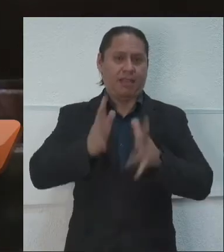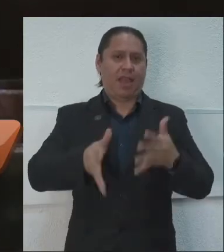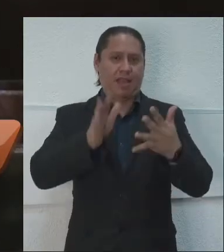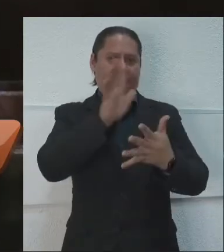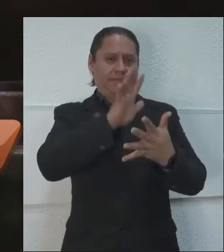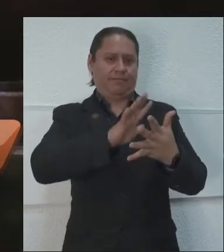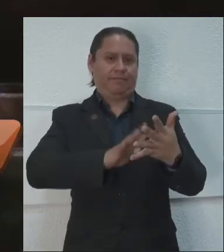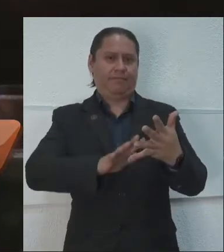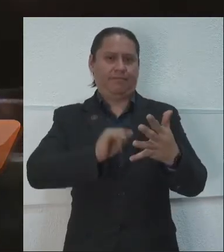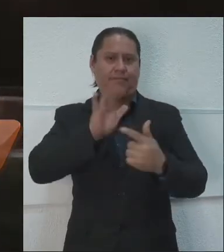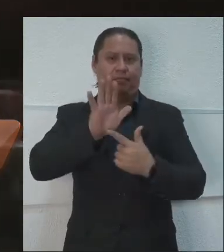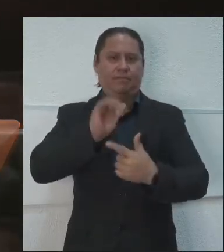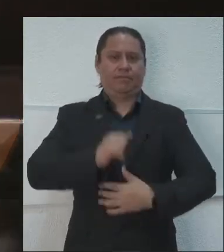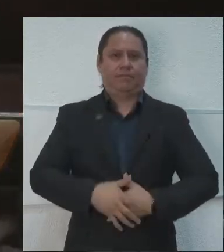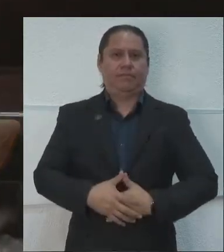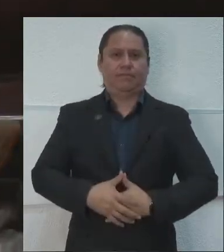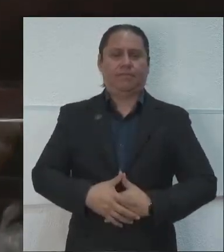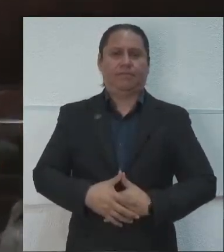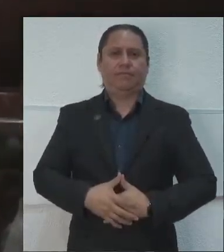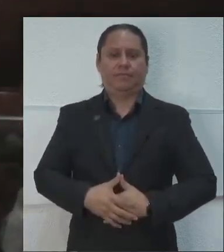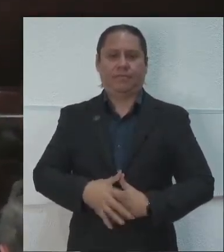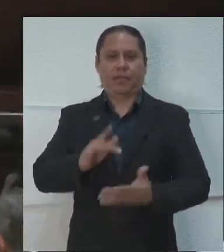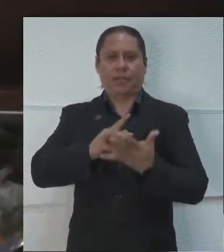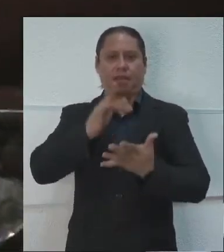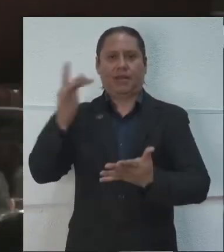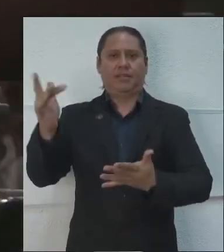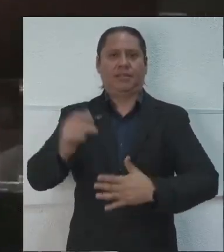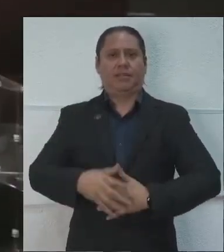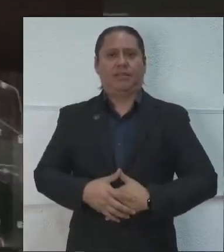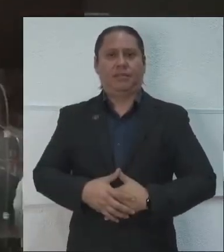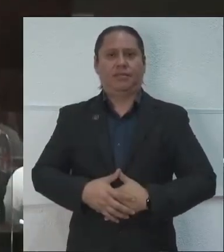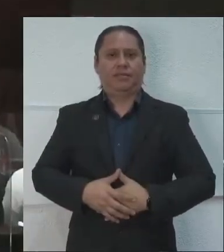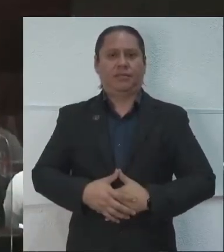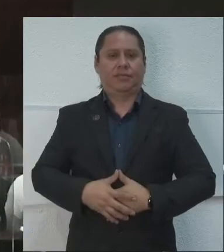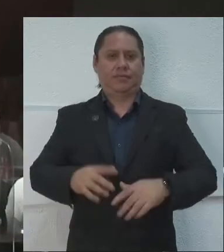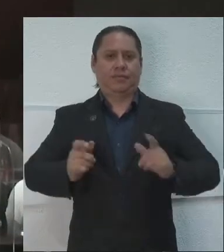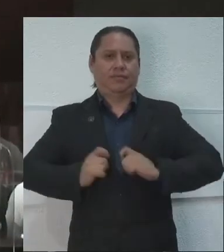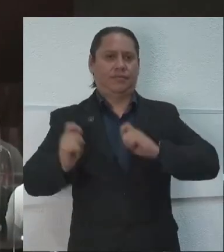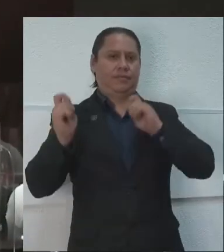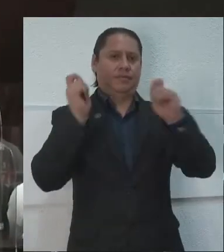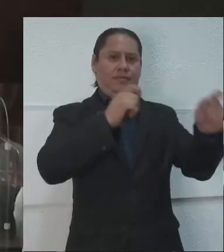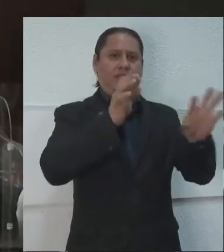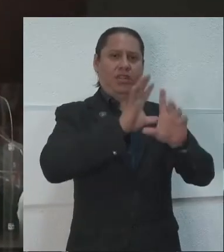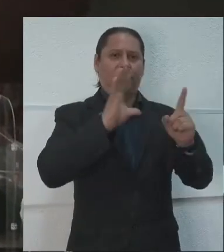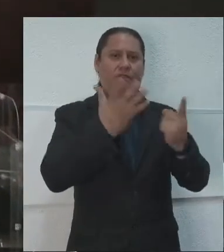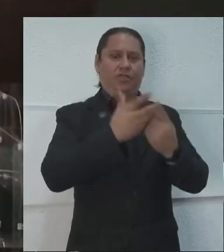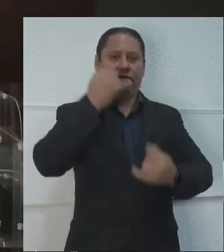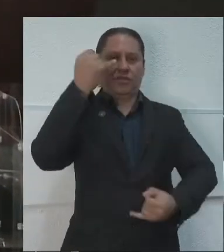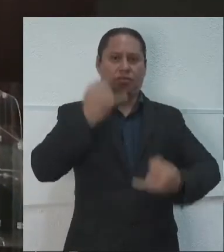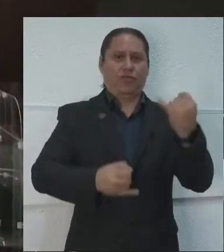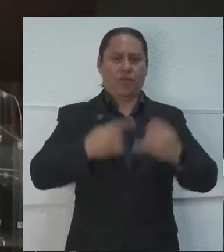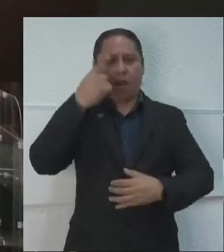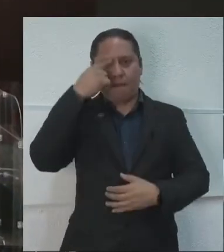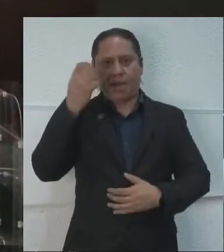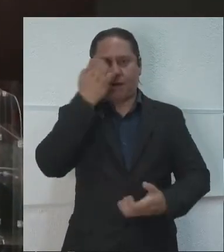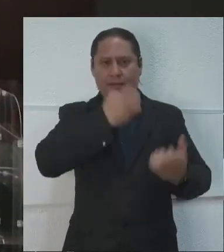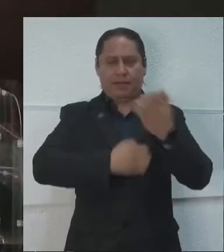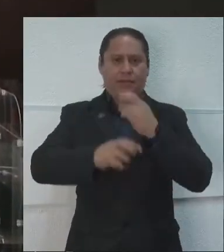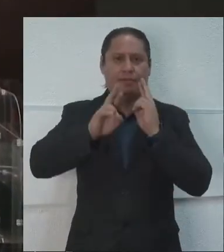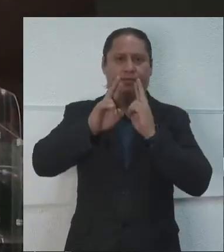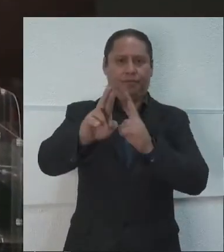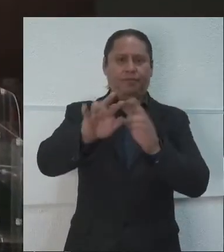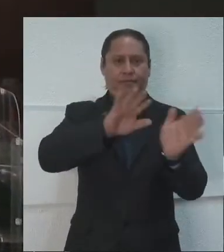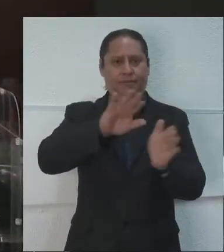leído el documento, diputada presidenta. Gracias, diputada secretaria. Túrnese a la Comisión de Justicia para su estudio